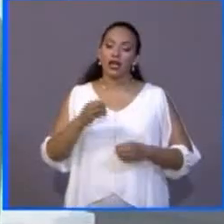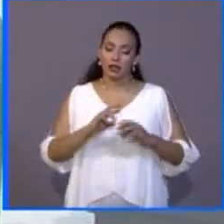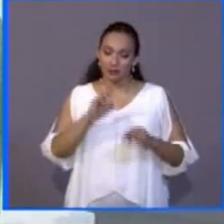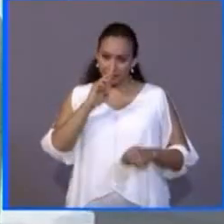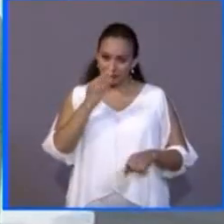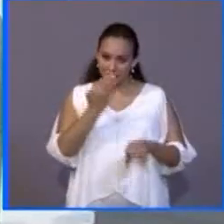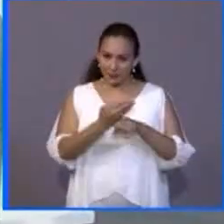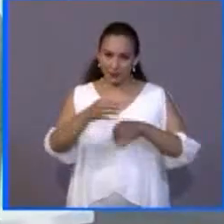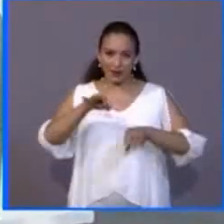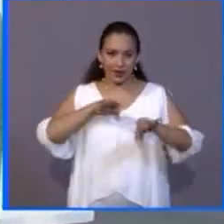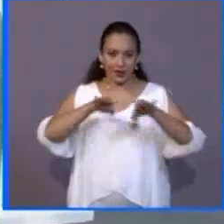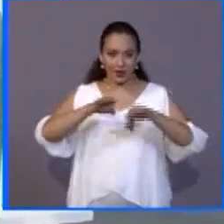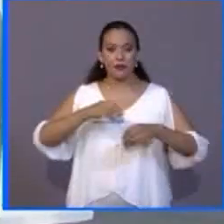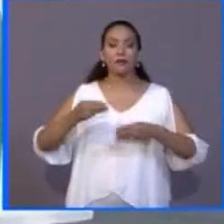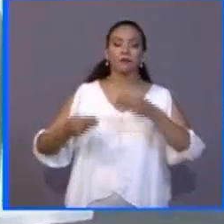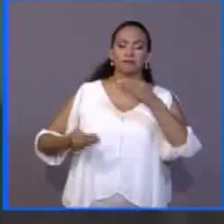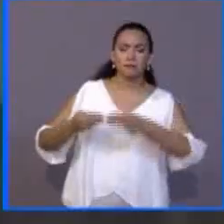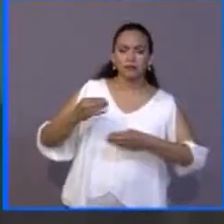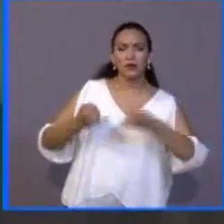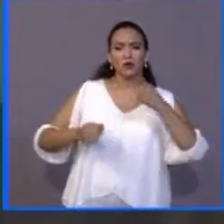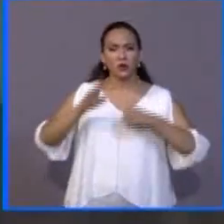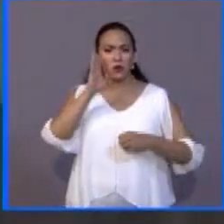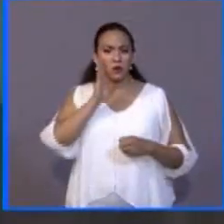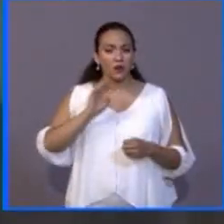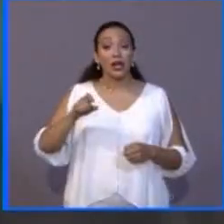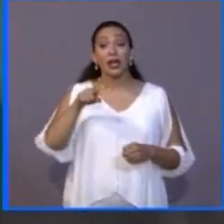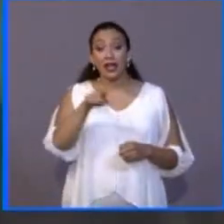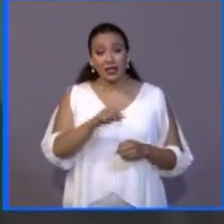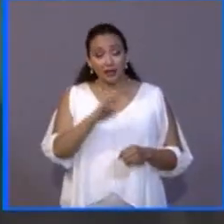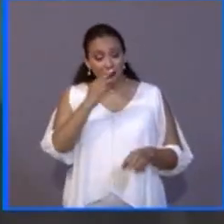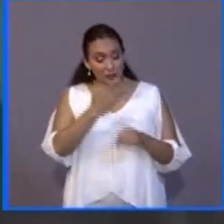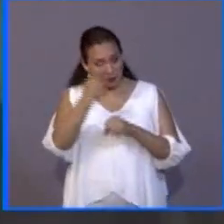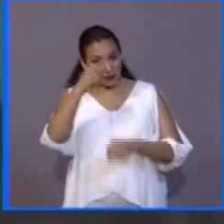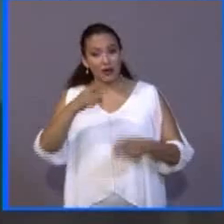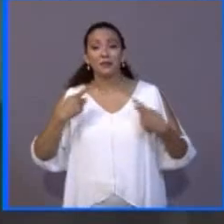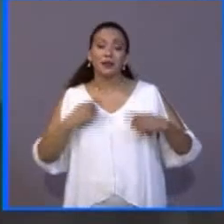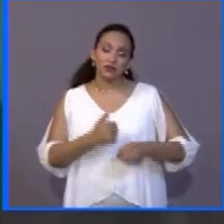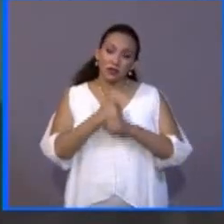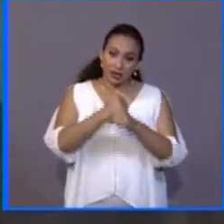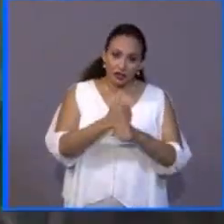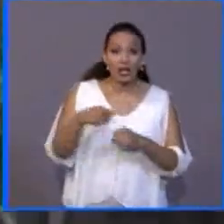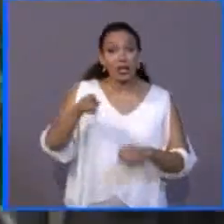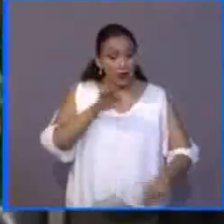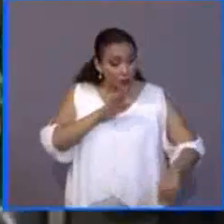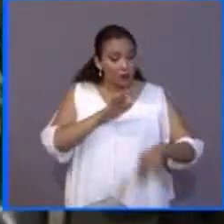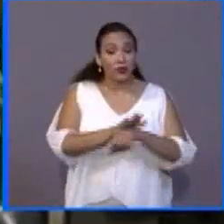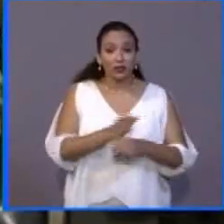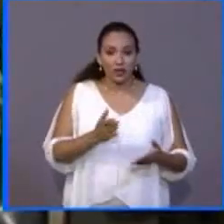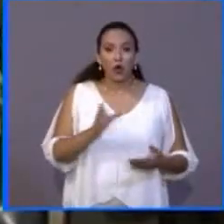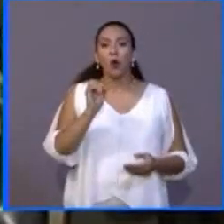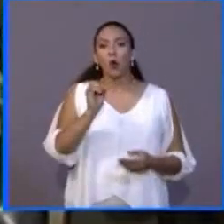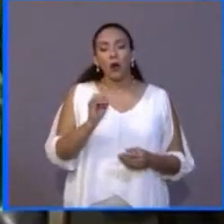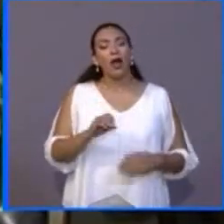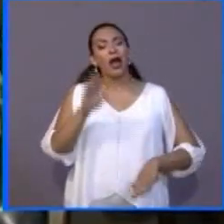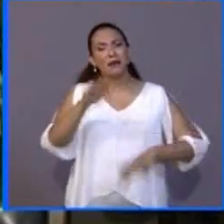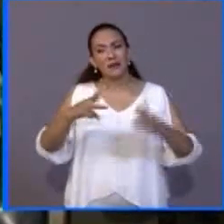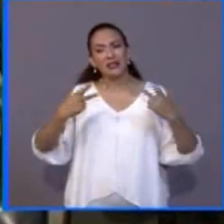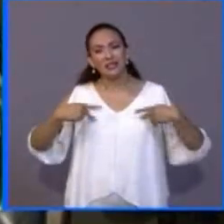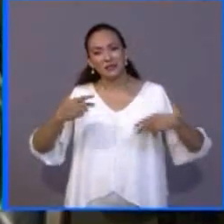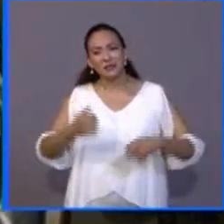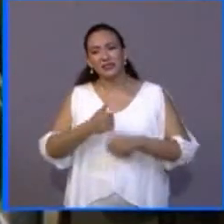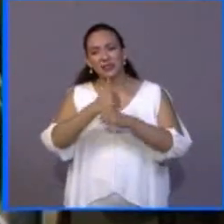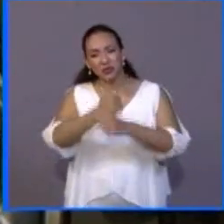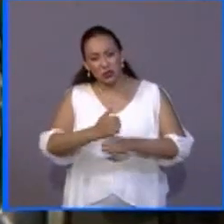de esperanza para aquellos que se encuentran en una situación de vulnerabilidad o guardan una posición de desventaja frente al